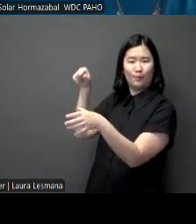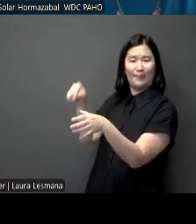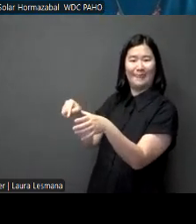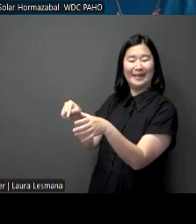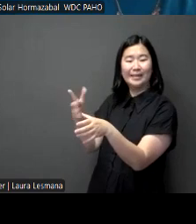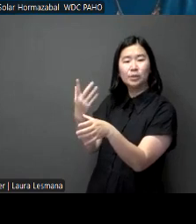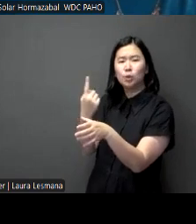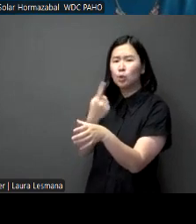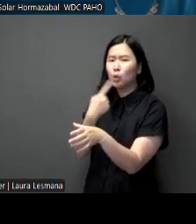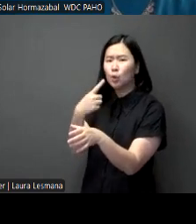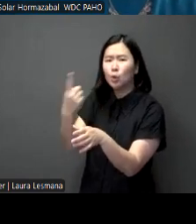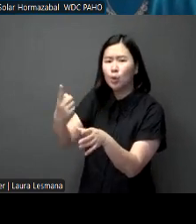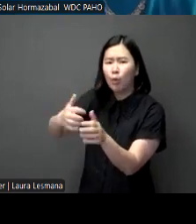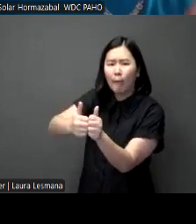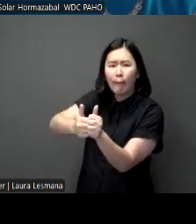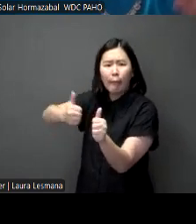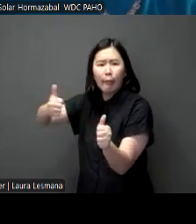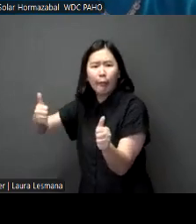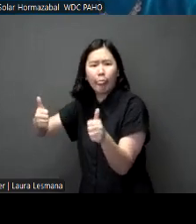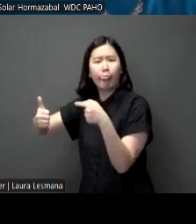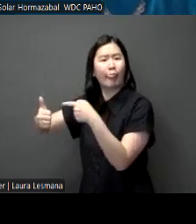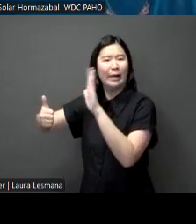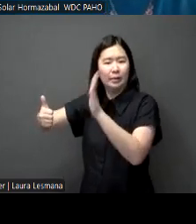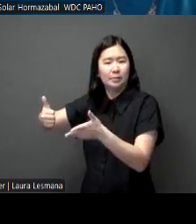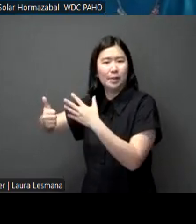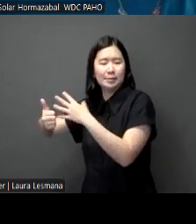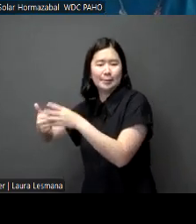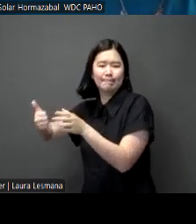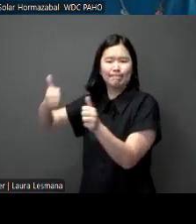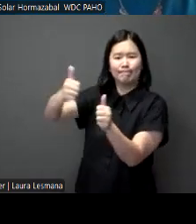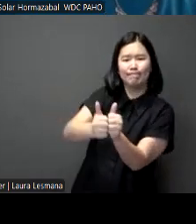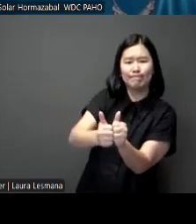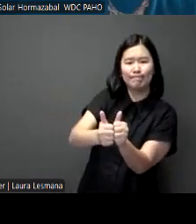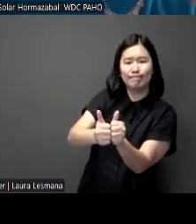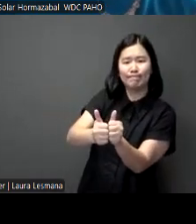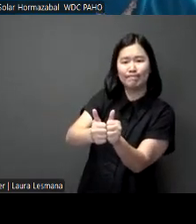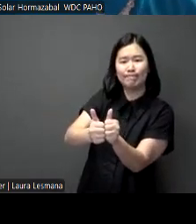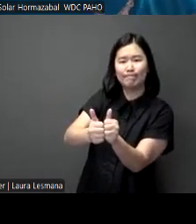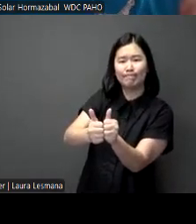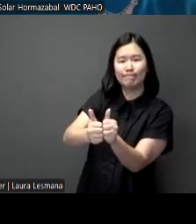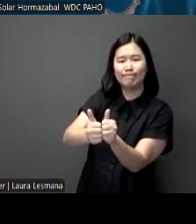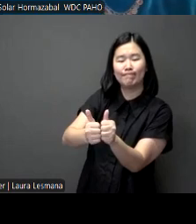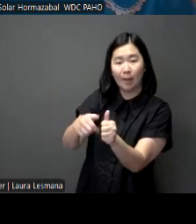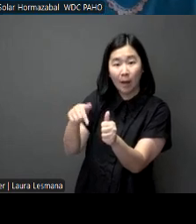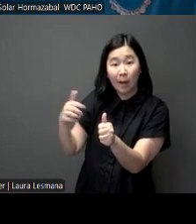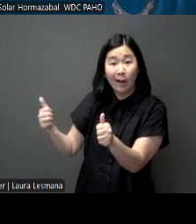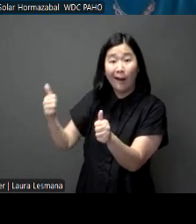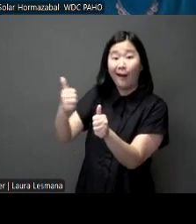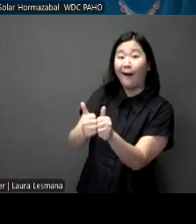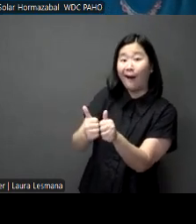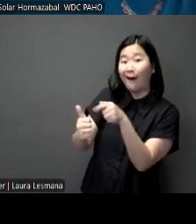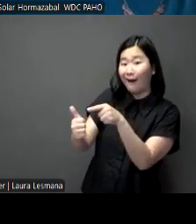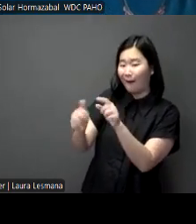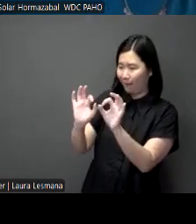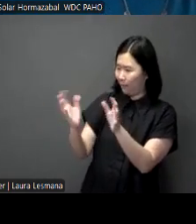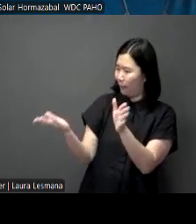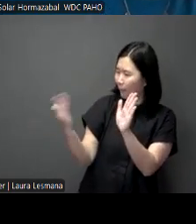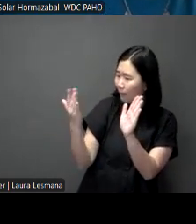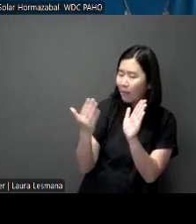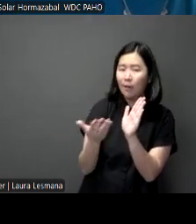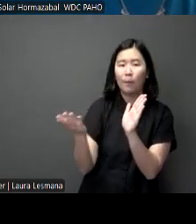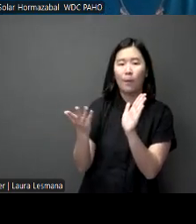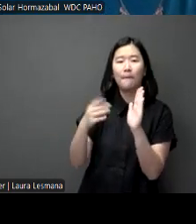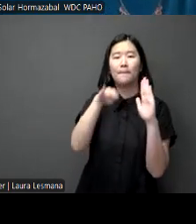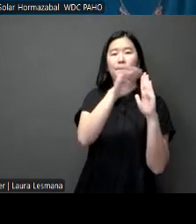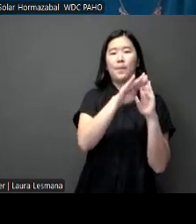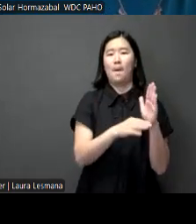en el programa para los distintos grupos sociales identificados que quedan fuera y que a veces no solo se presenta en alguna